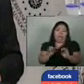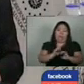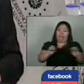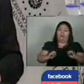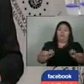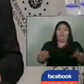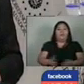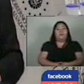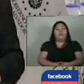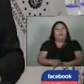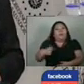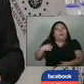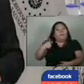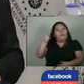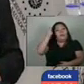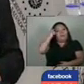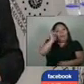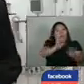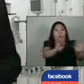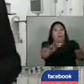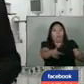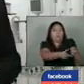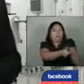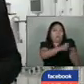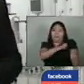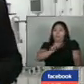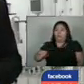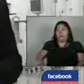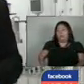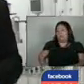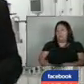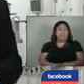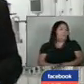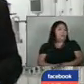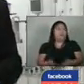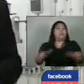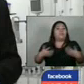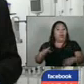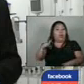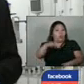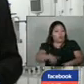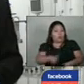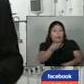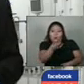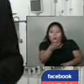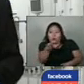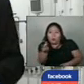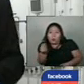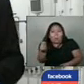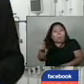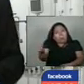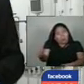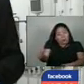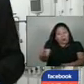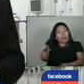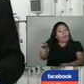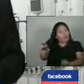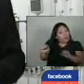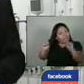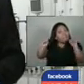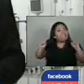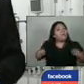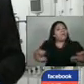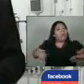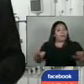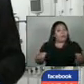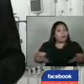desocupado el hospital El Salvador. Al contrario, en este momento ha habido una disminución sostenida de casos, lo que nos ha permitido poder